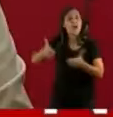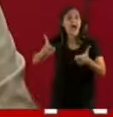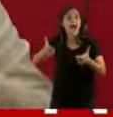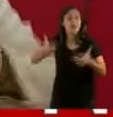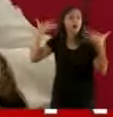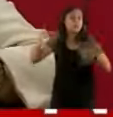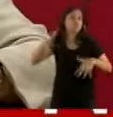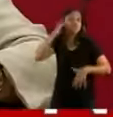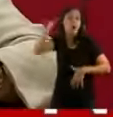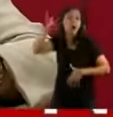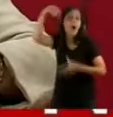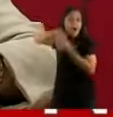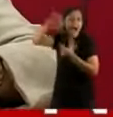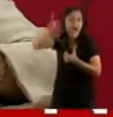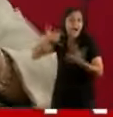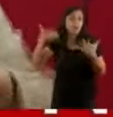país.